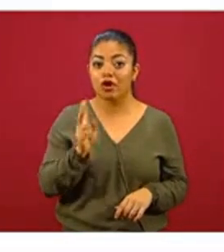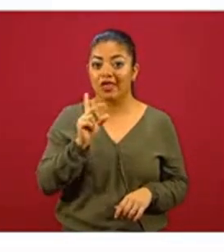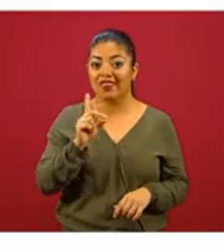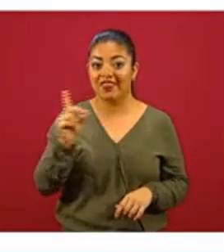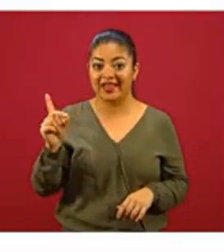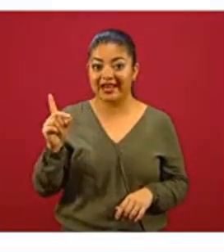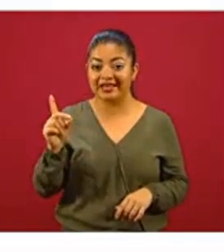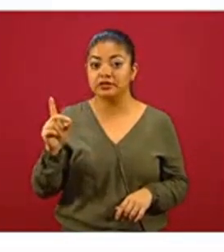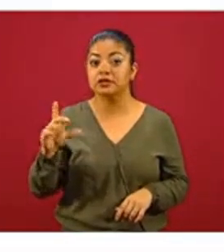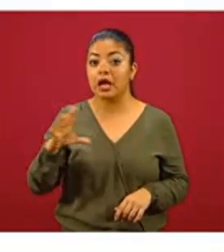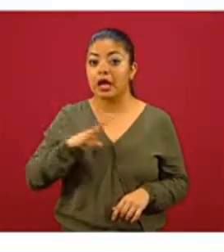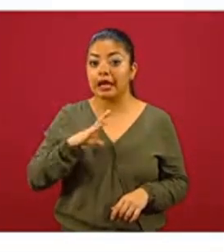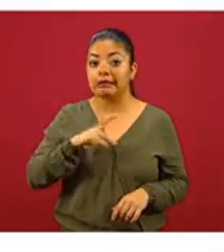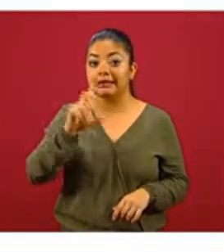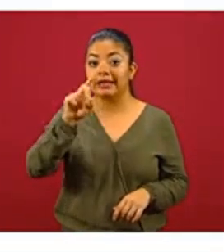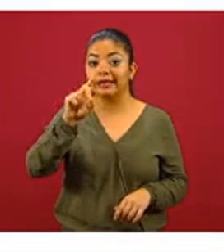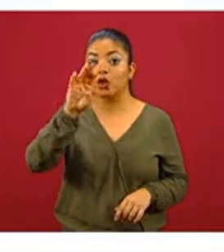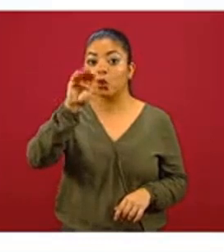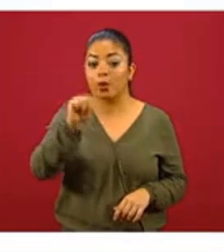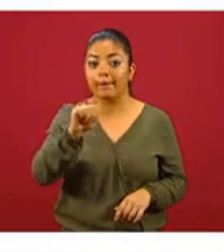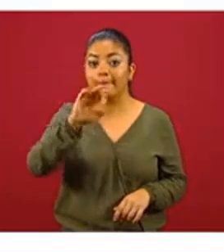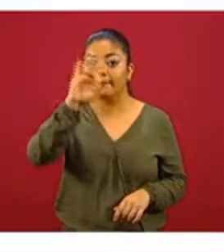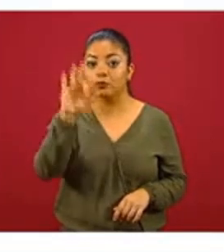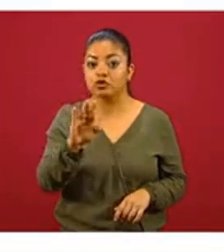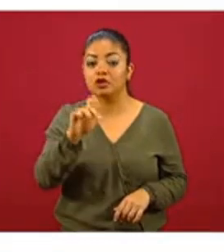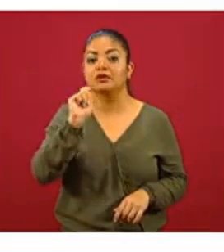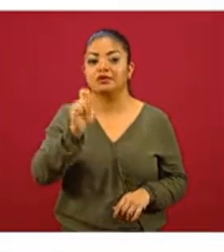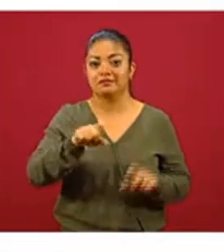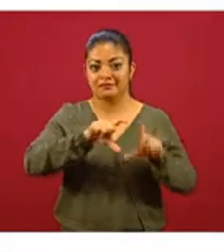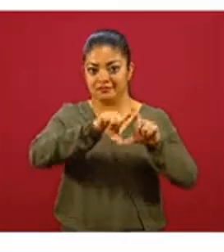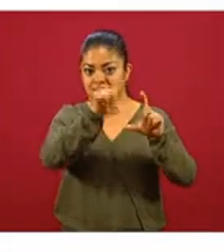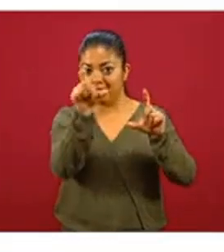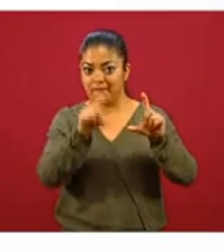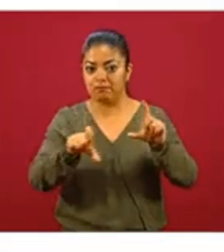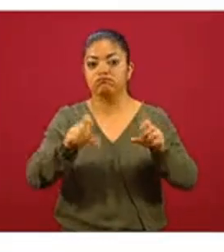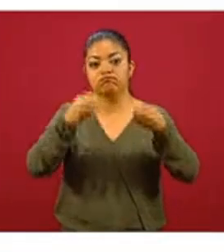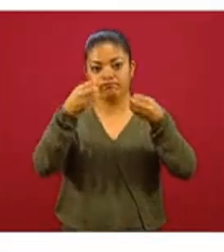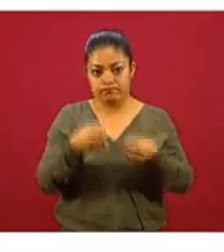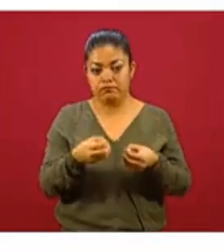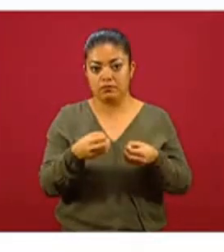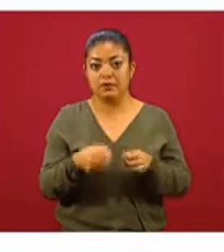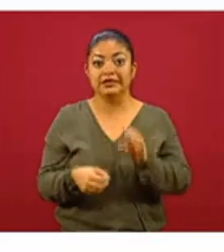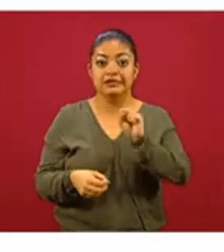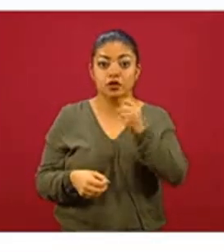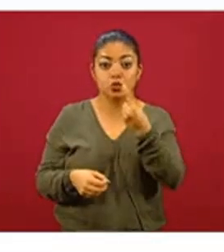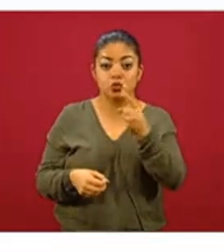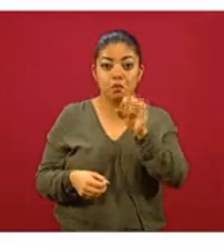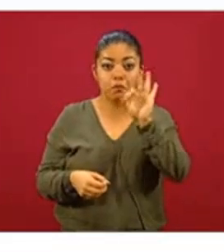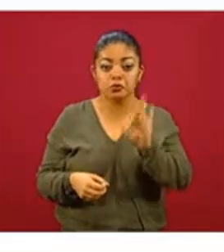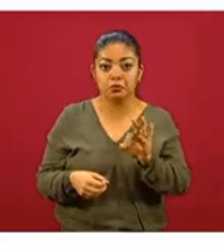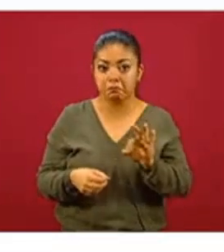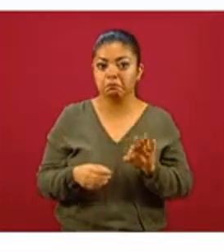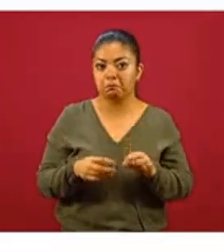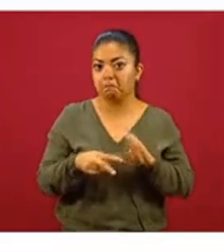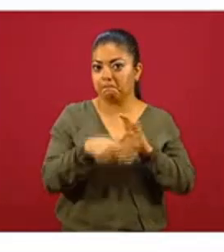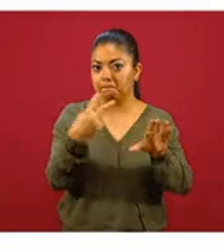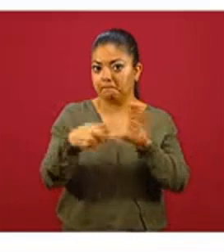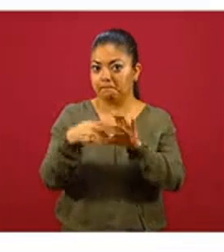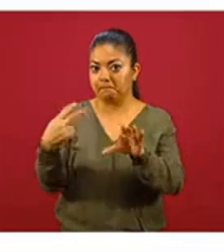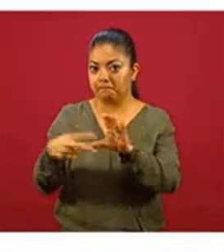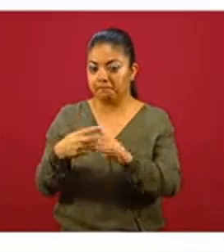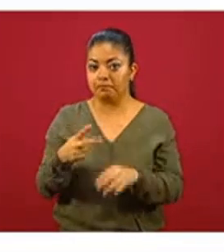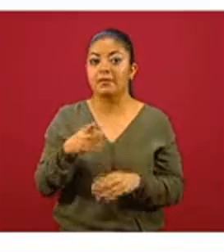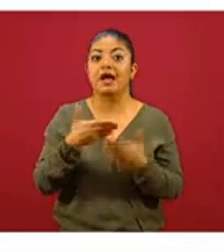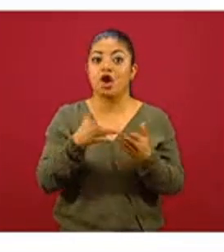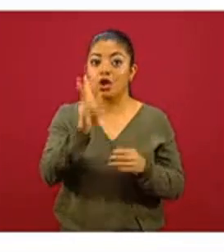de 39% para el nivel nacional, está ocupado, y 61% está libre. Regresemos la atención al lado izquierdo de